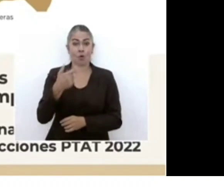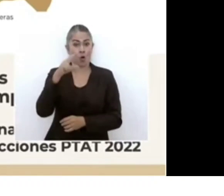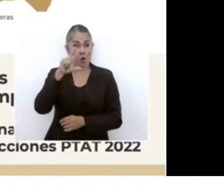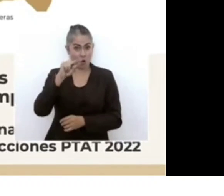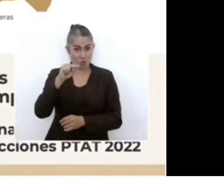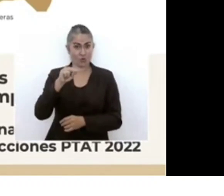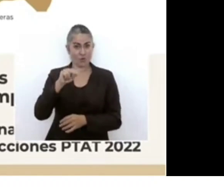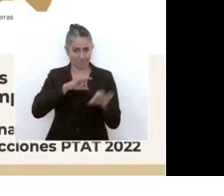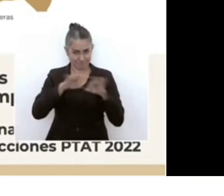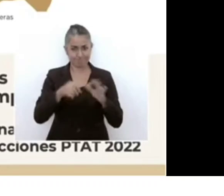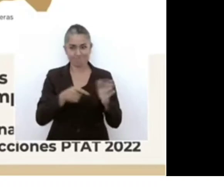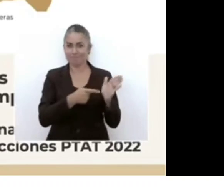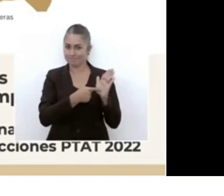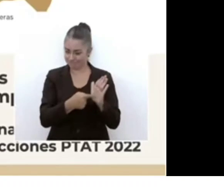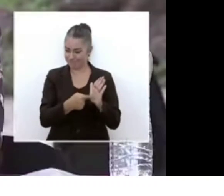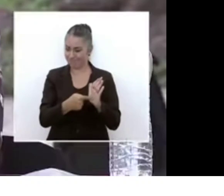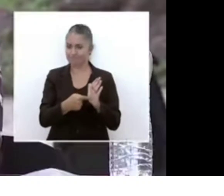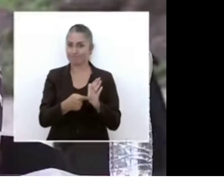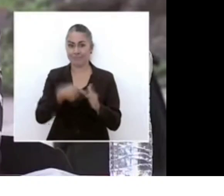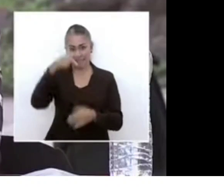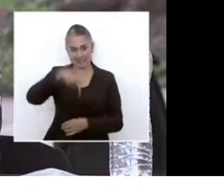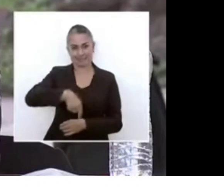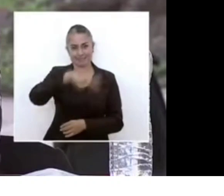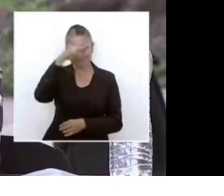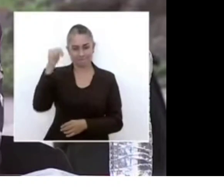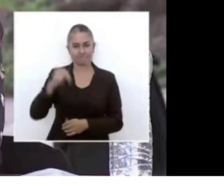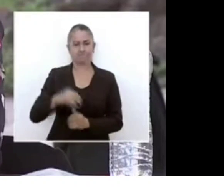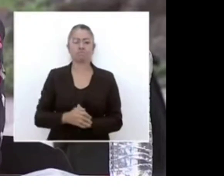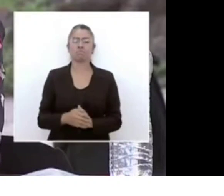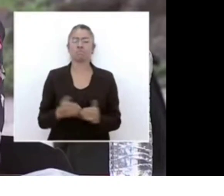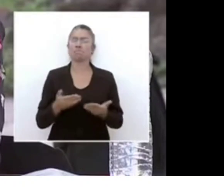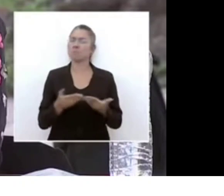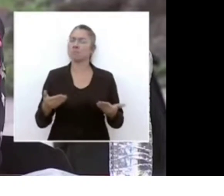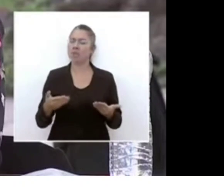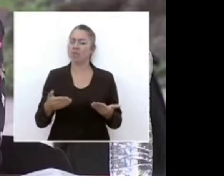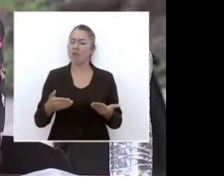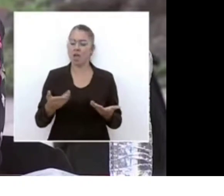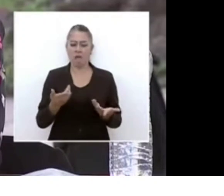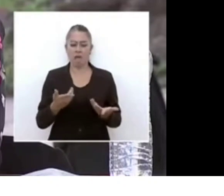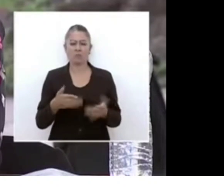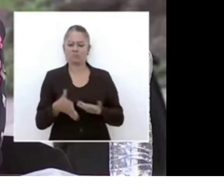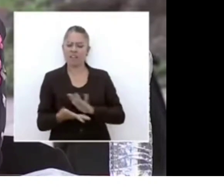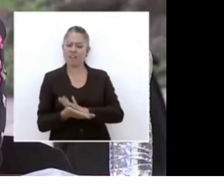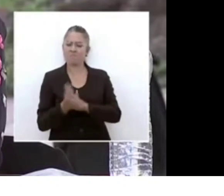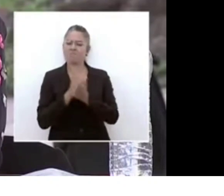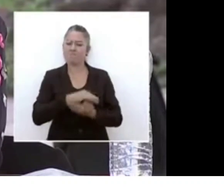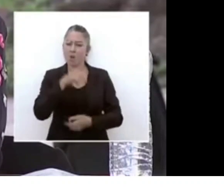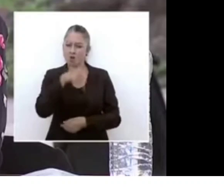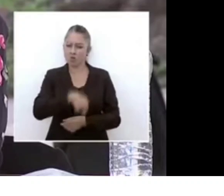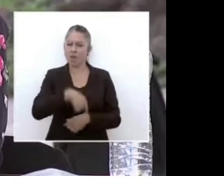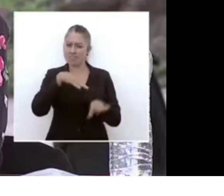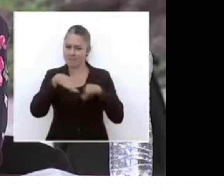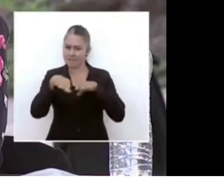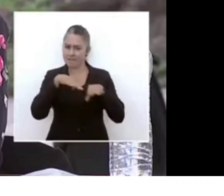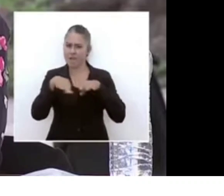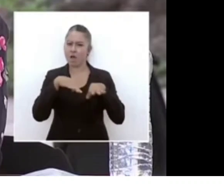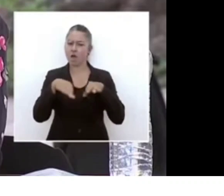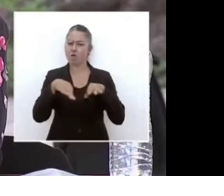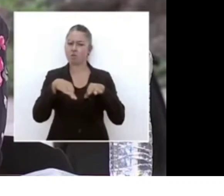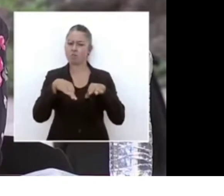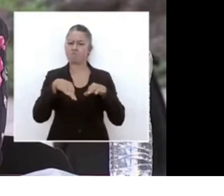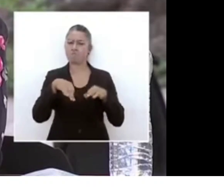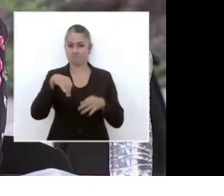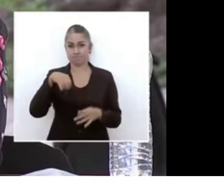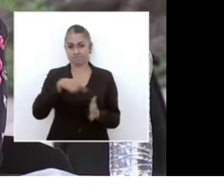estado. Adelante. Respecto a la reforma laboral, Nayarit entra en la tercera etapa, es la